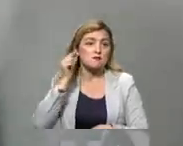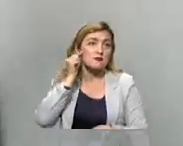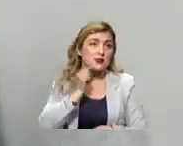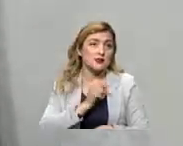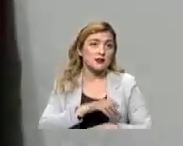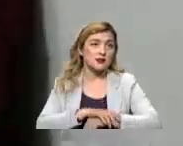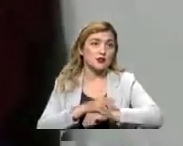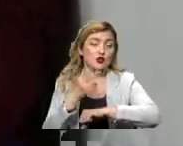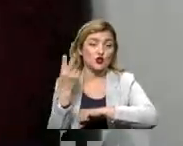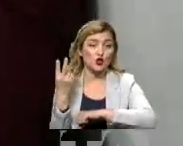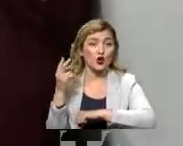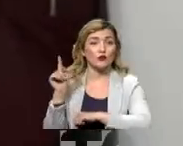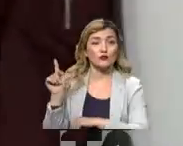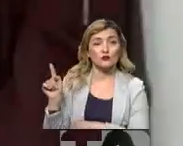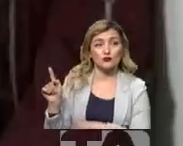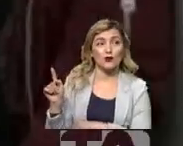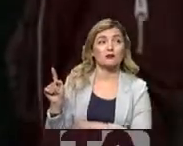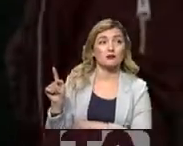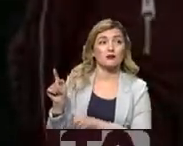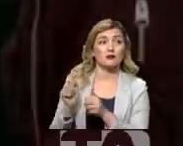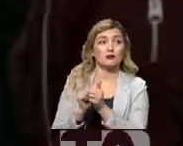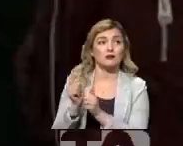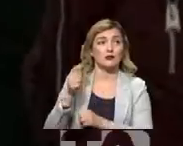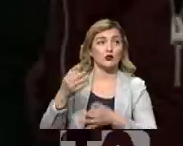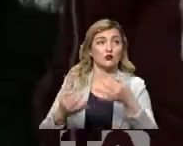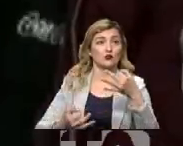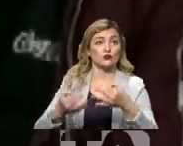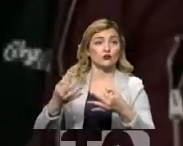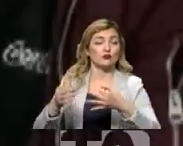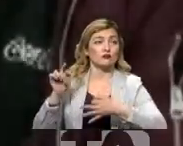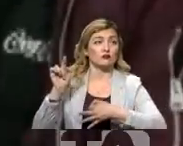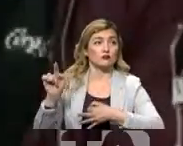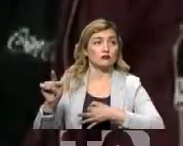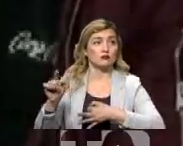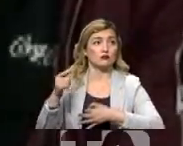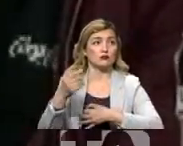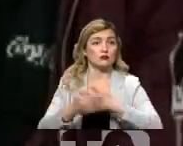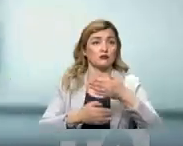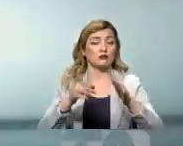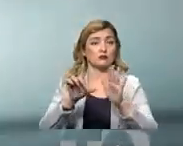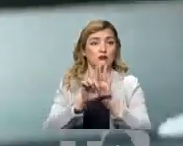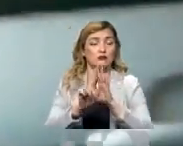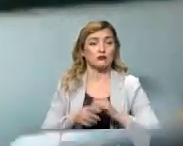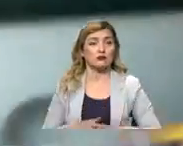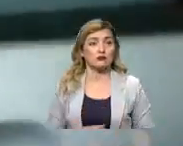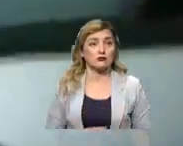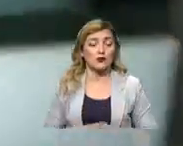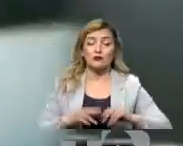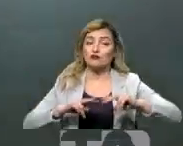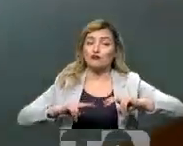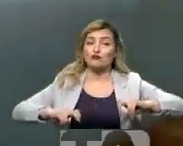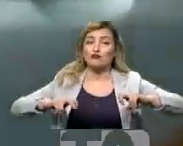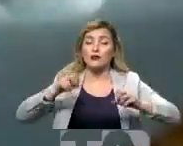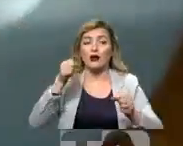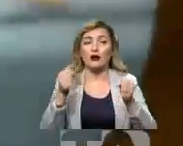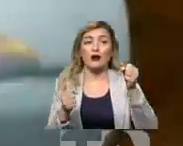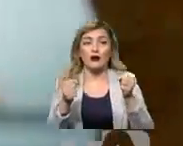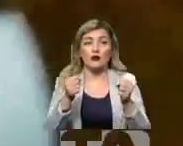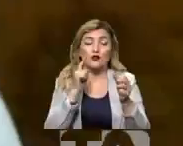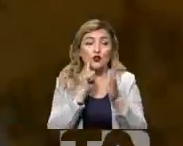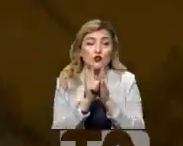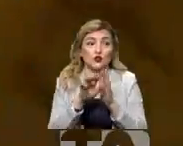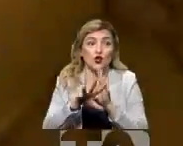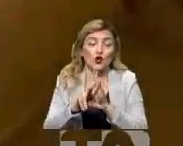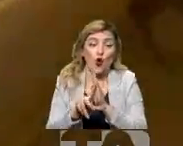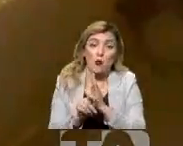dos detenidos en delito flagrante pasaron a órdenes de la justicia para el respectivo proceso de ley. Se investiga también si el vehículo está reportado